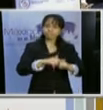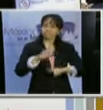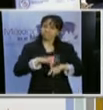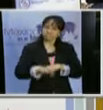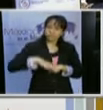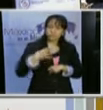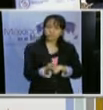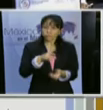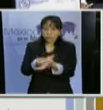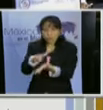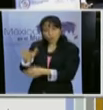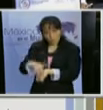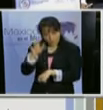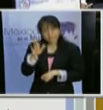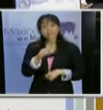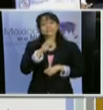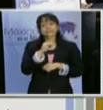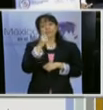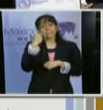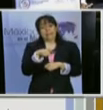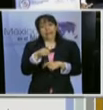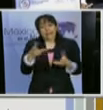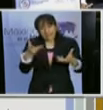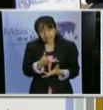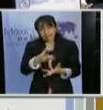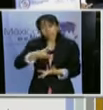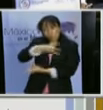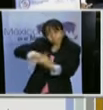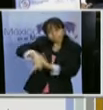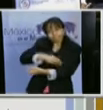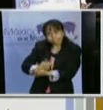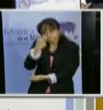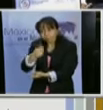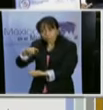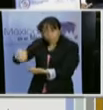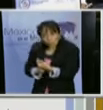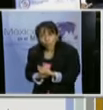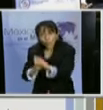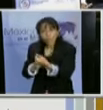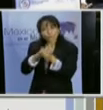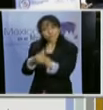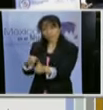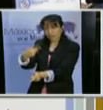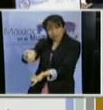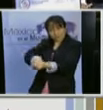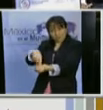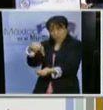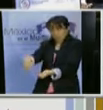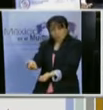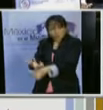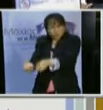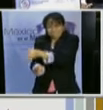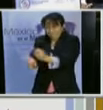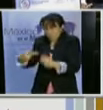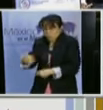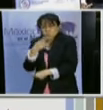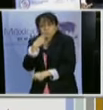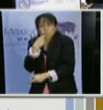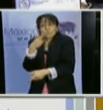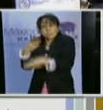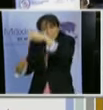Desarrollo Sustentable tiene que ver con un lema fundamental, el lema que ha estado en la discusión internacional, es